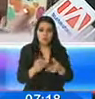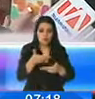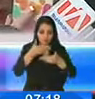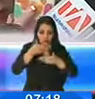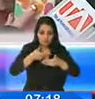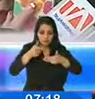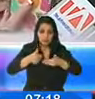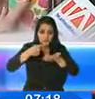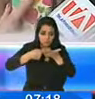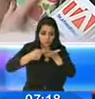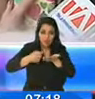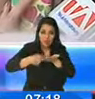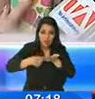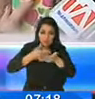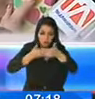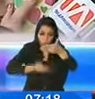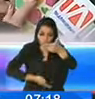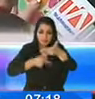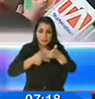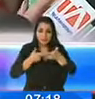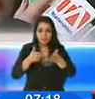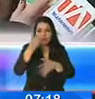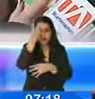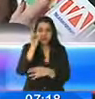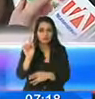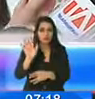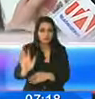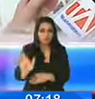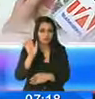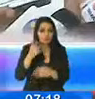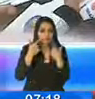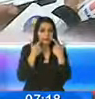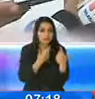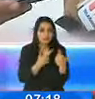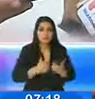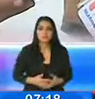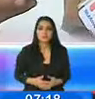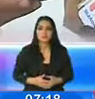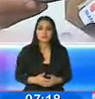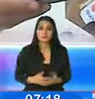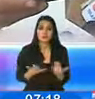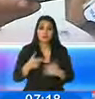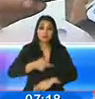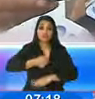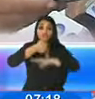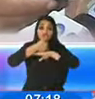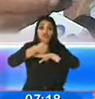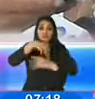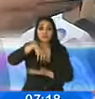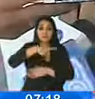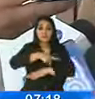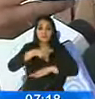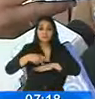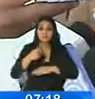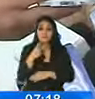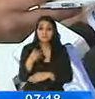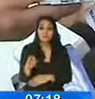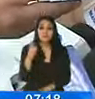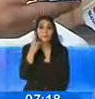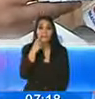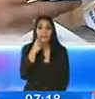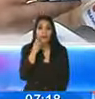analizaremos el documento y se establecerá la decisión correspondiente por parte de Fiscalía. Este tribunal se ha hecho eco de la inocencia de los padres de